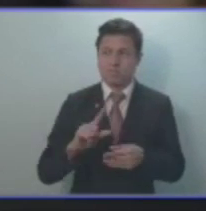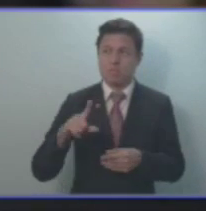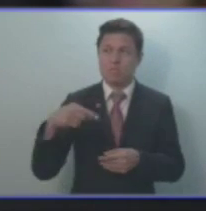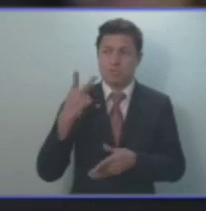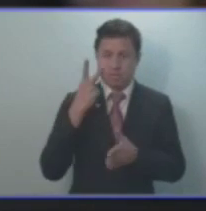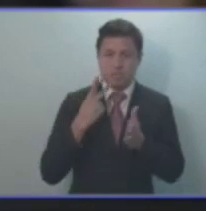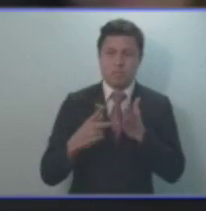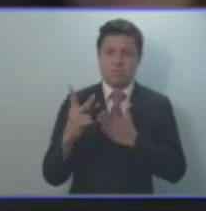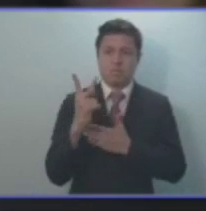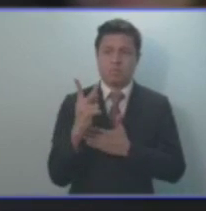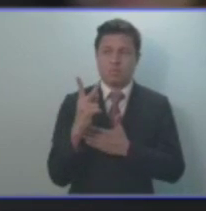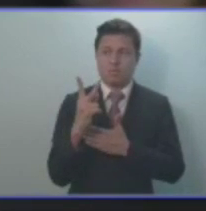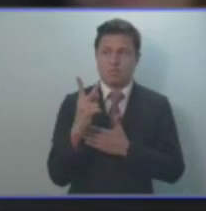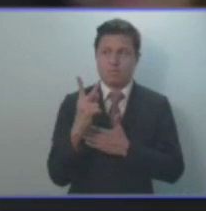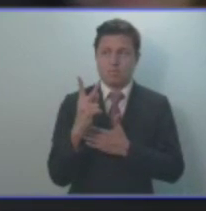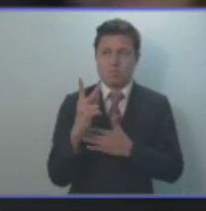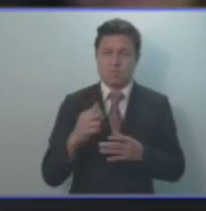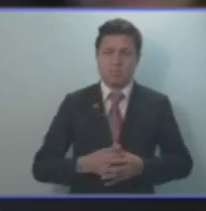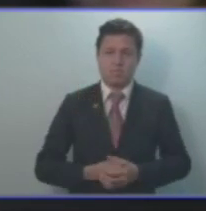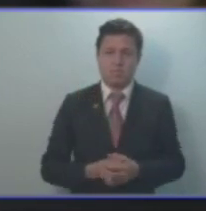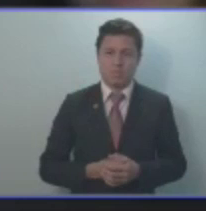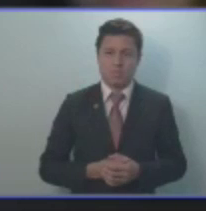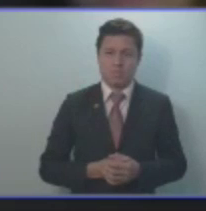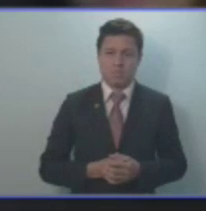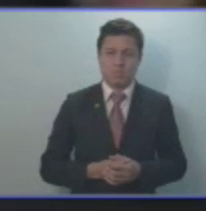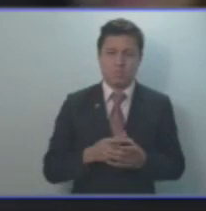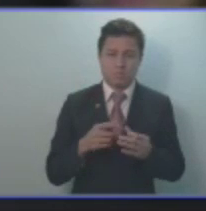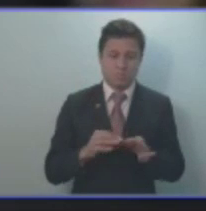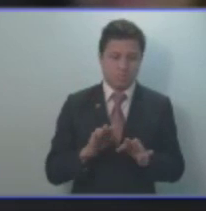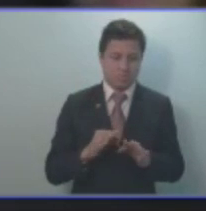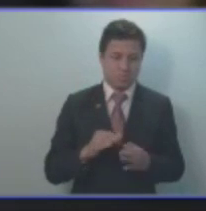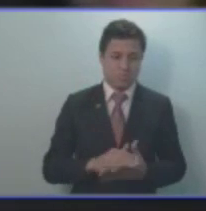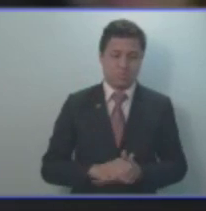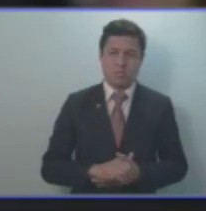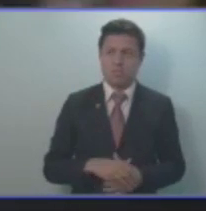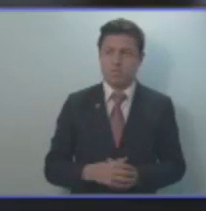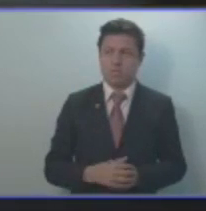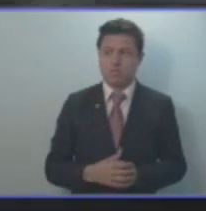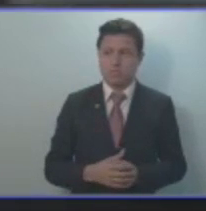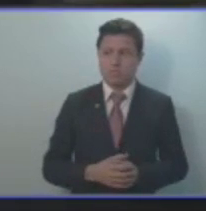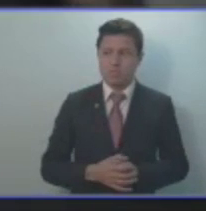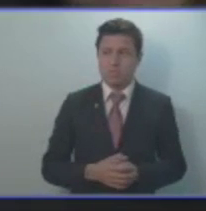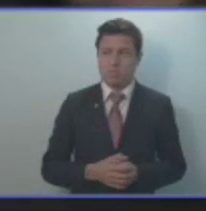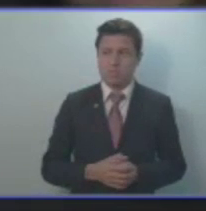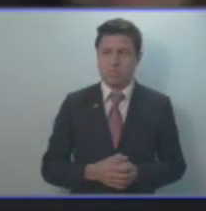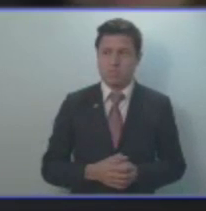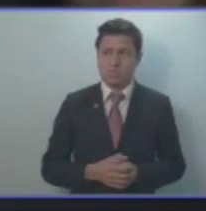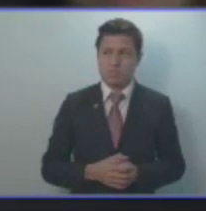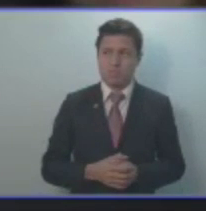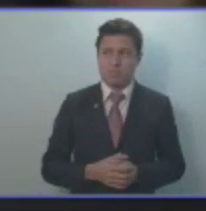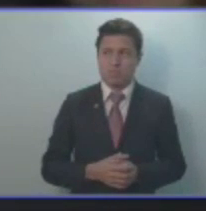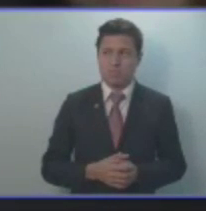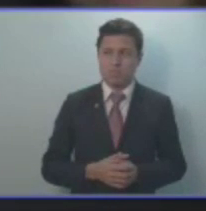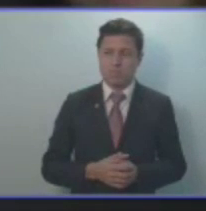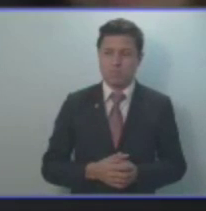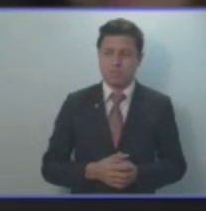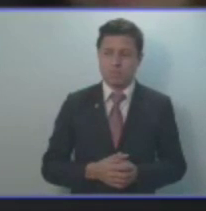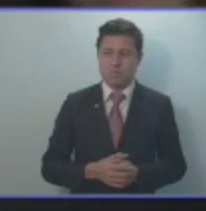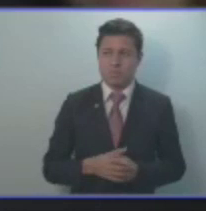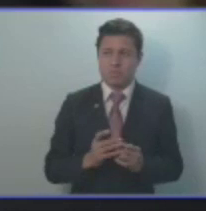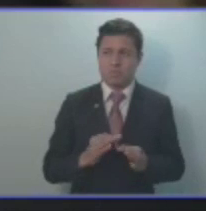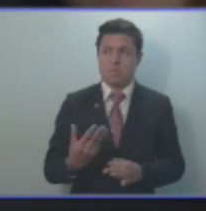cosmovisión, valores y espiritualidad. Asimismo, el artículo 131,